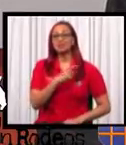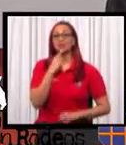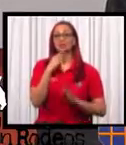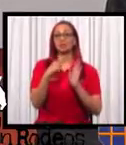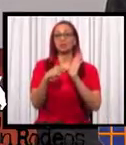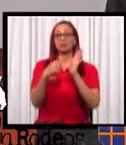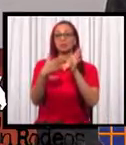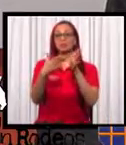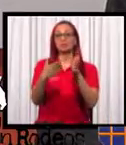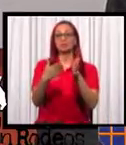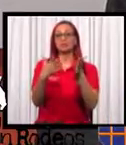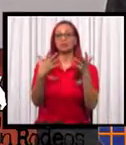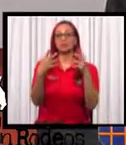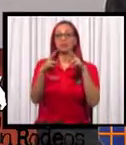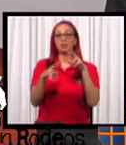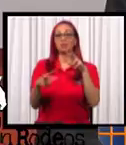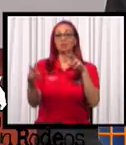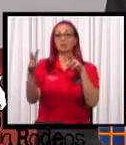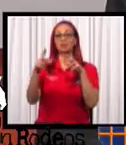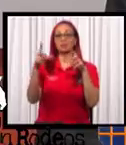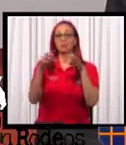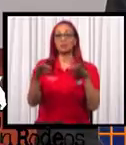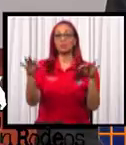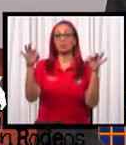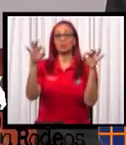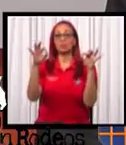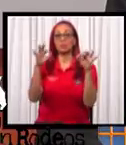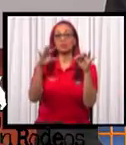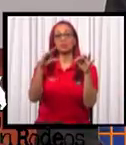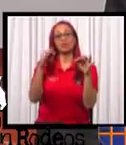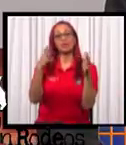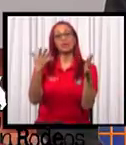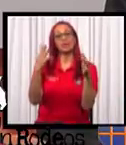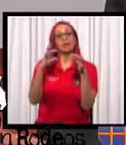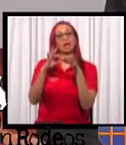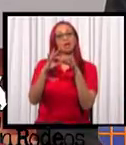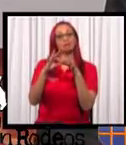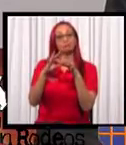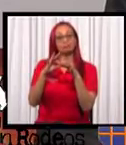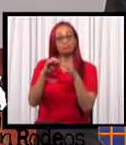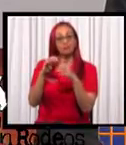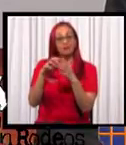una desventaja muy importante, y Conarroz